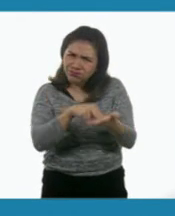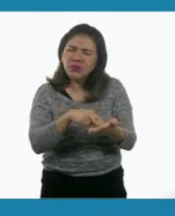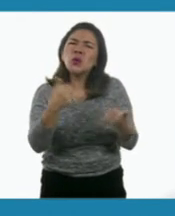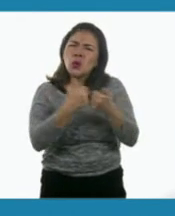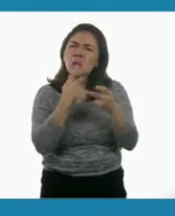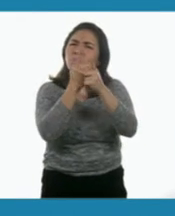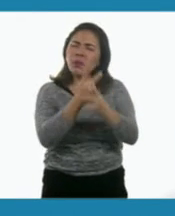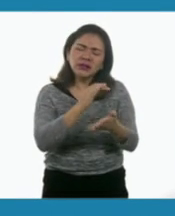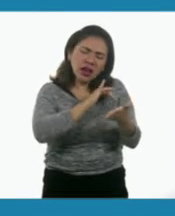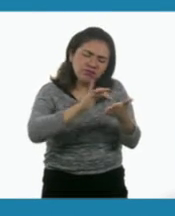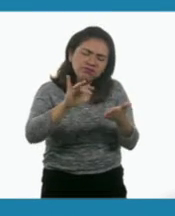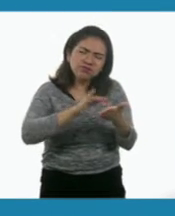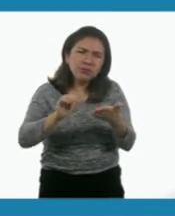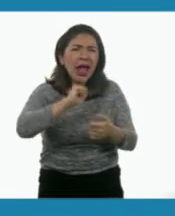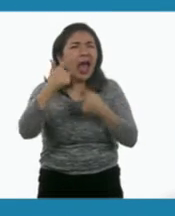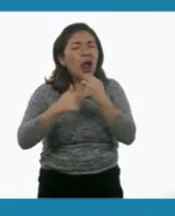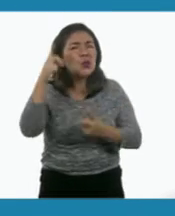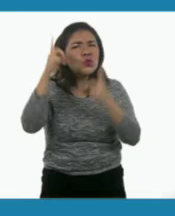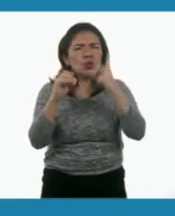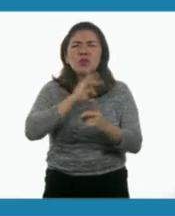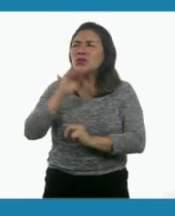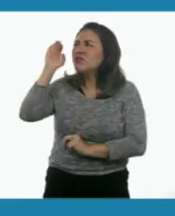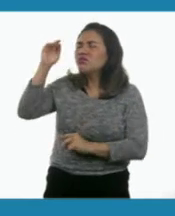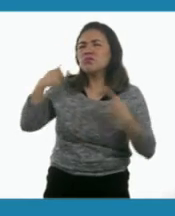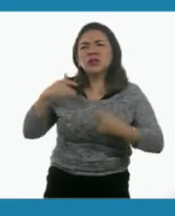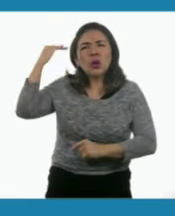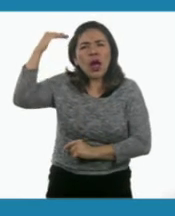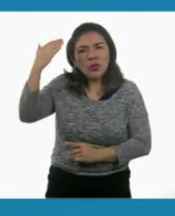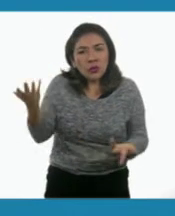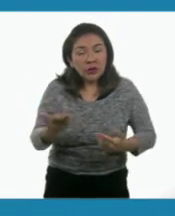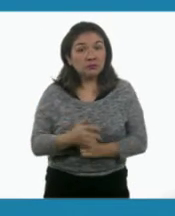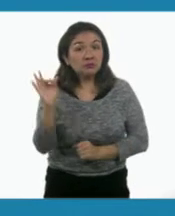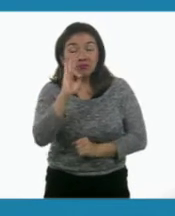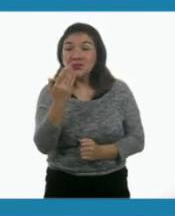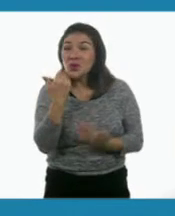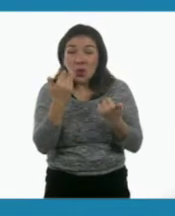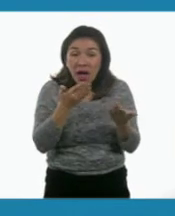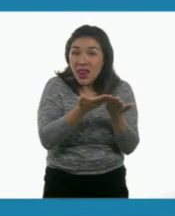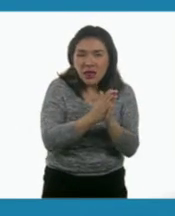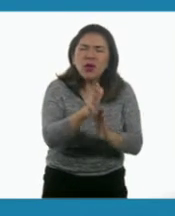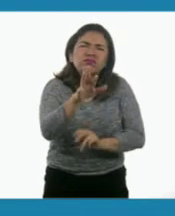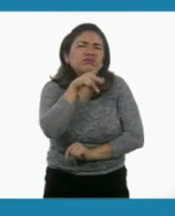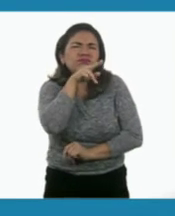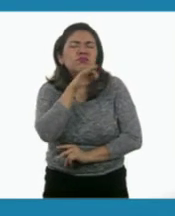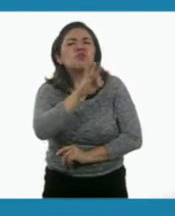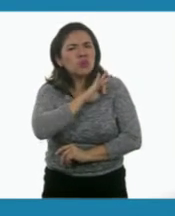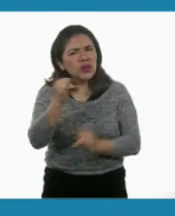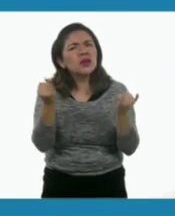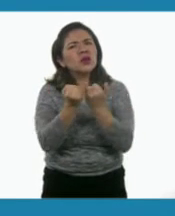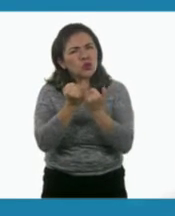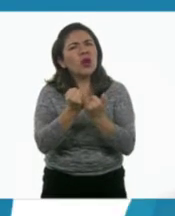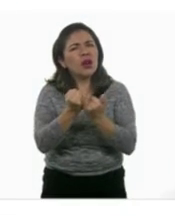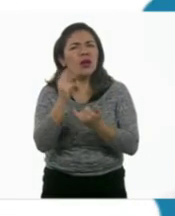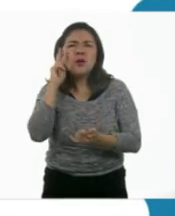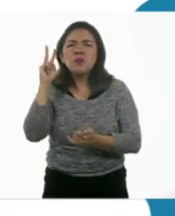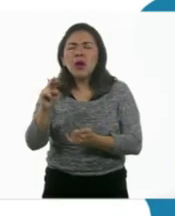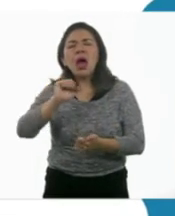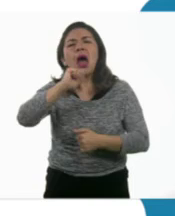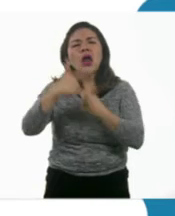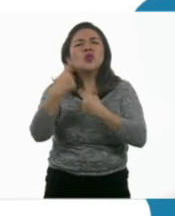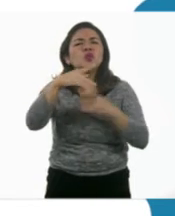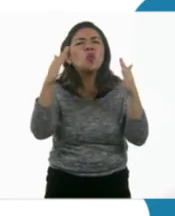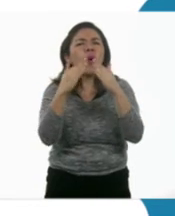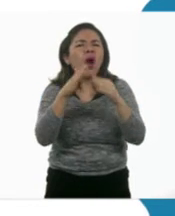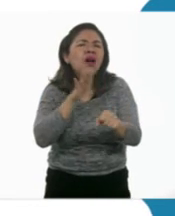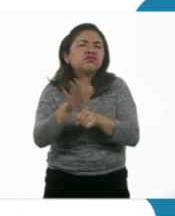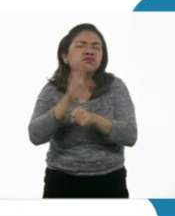léelos con paciencia y pide ayuda a un adulto si algo no entiendes. Si no los tienes, no te preocupes. También puedes consultar en algún libro de tu